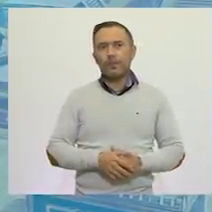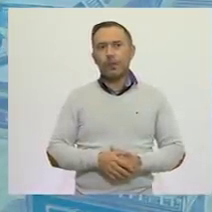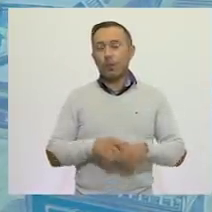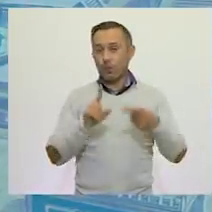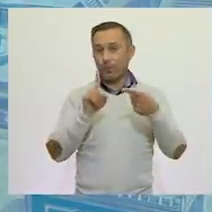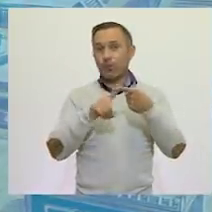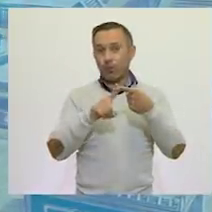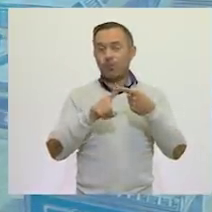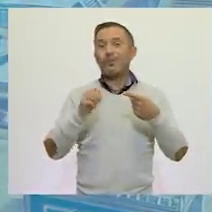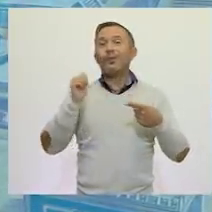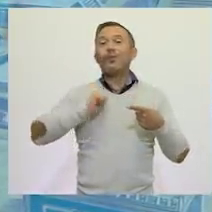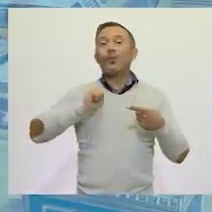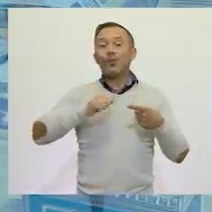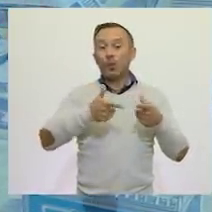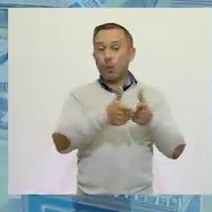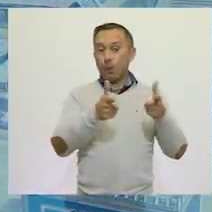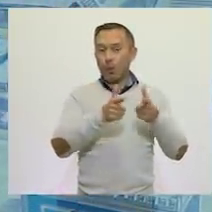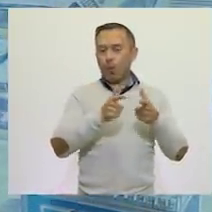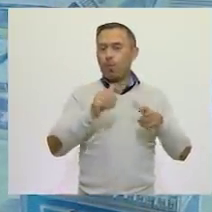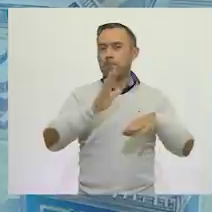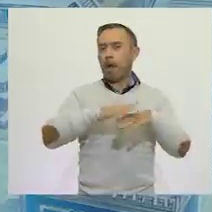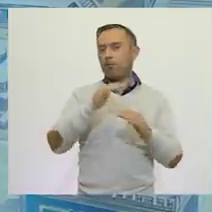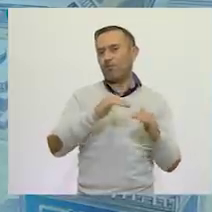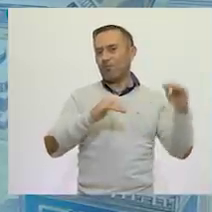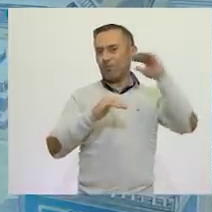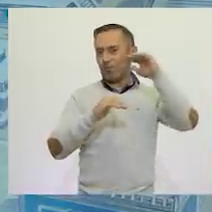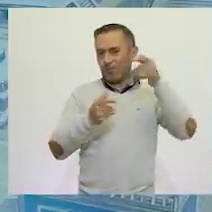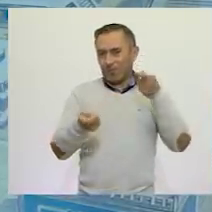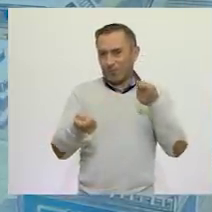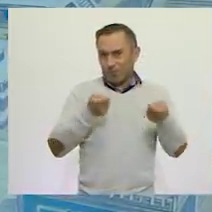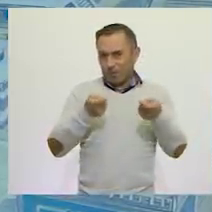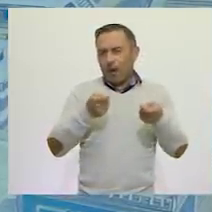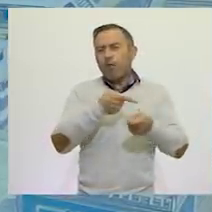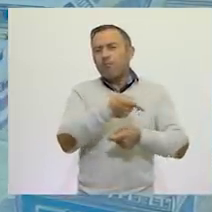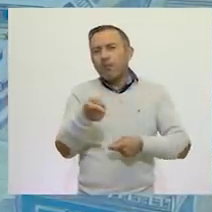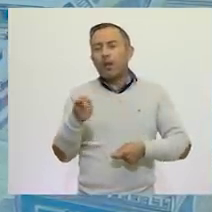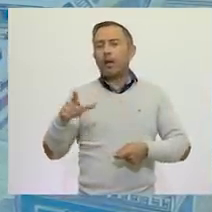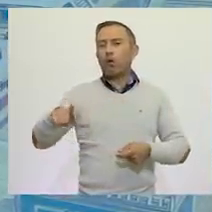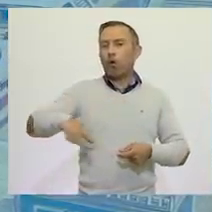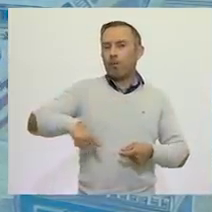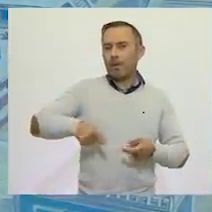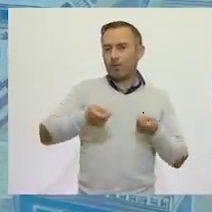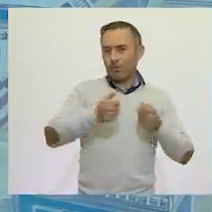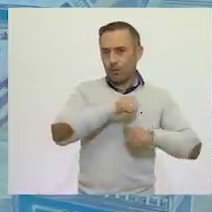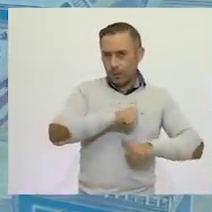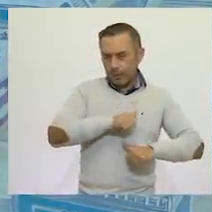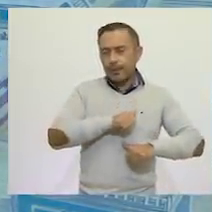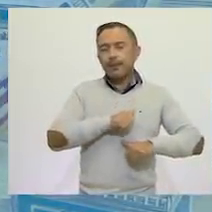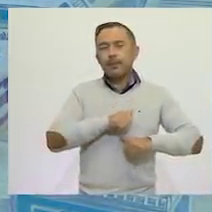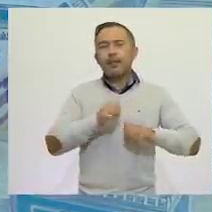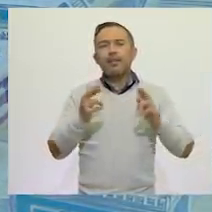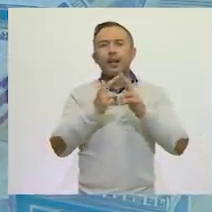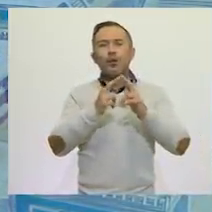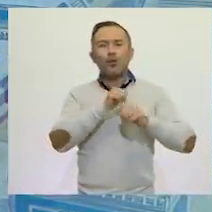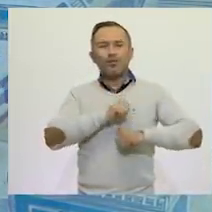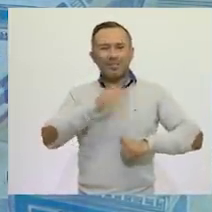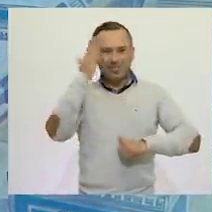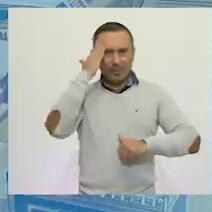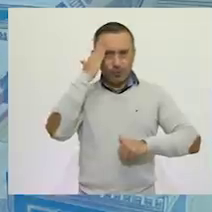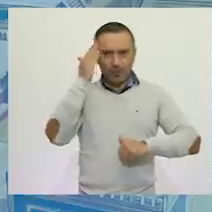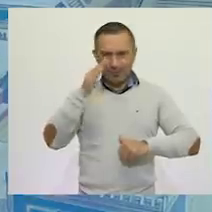1. Había una clase dominante integrada por gobernantes, sacerdotes, con las características que antes se